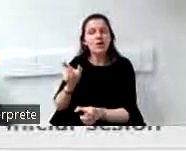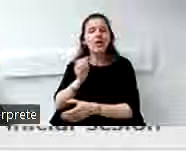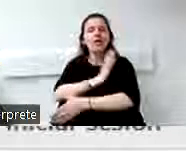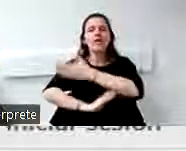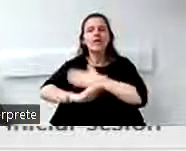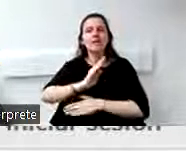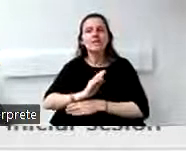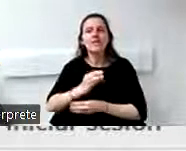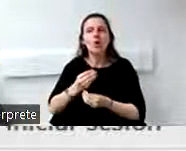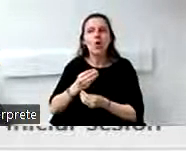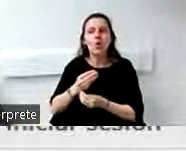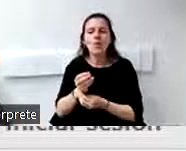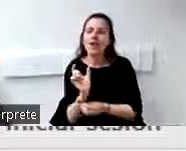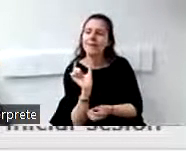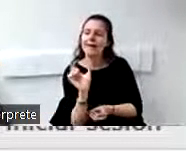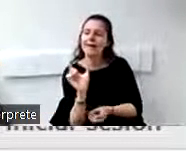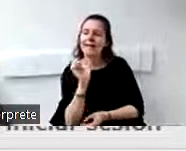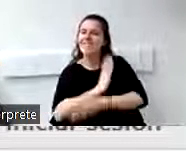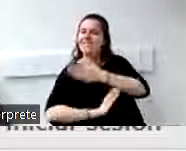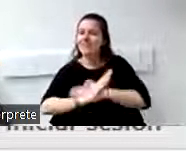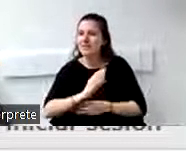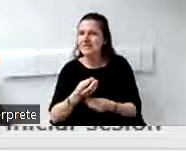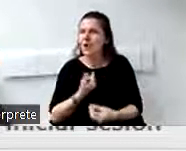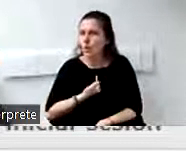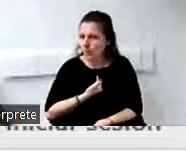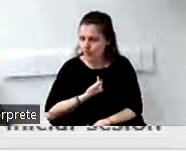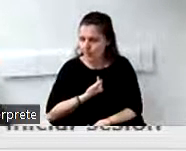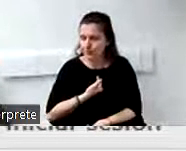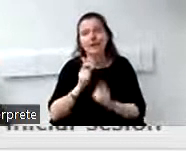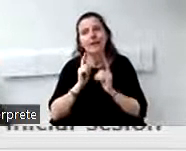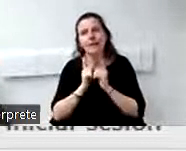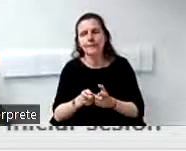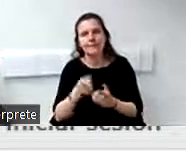Mucho desconocimiento, se habló mucho de faltas de capacitación.